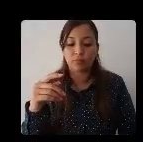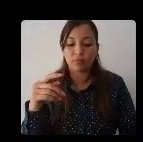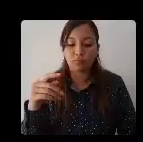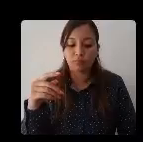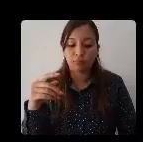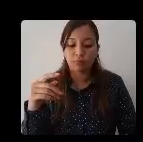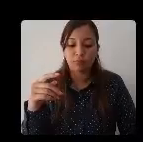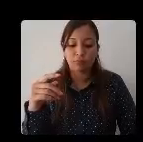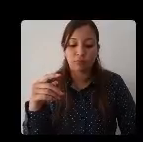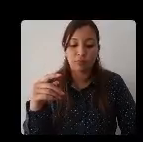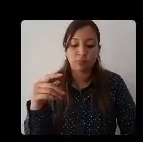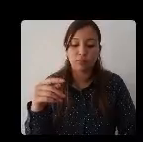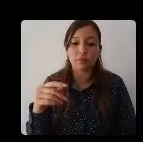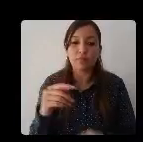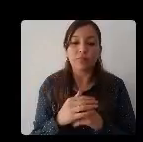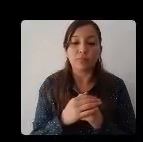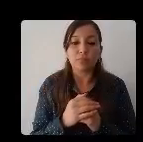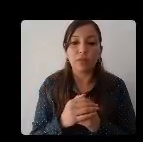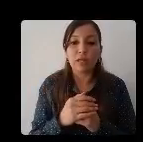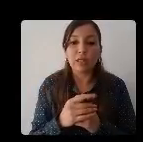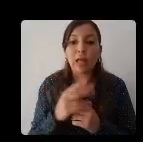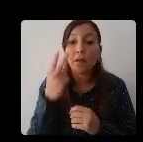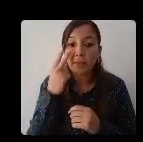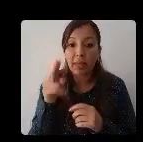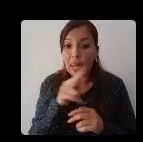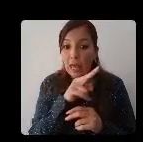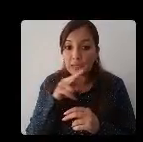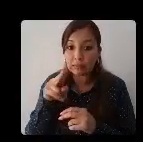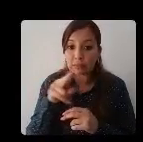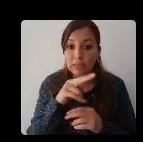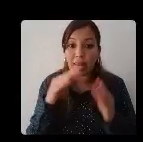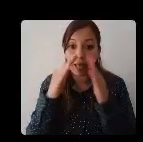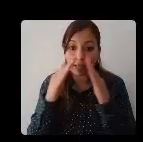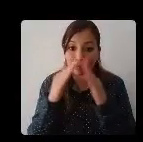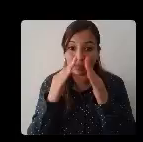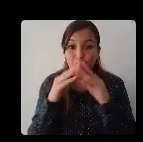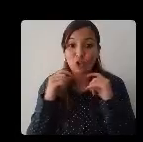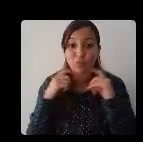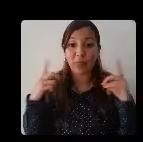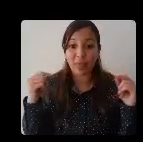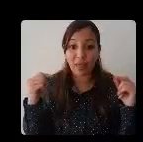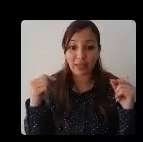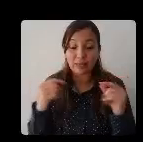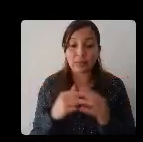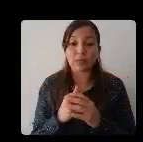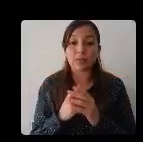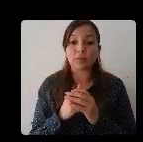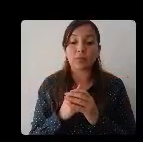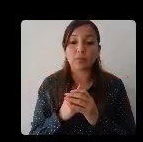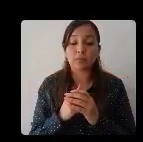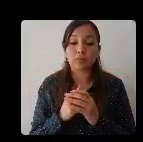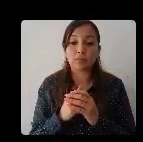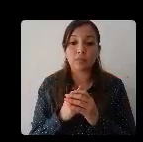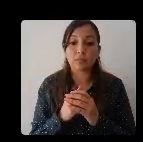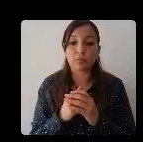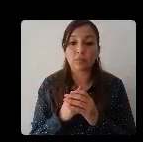pediluvio, con todo lo que se requiere dentro de los protocolos, estamos implementando. Es más,